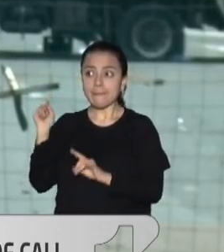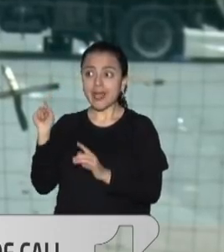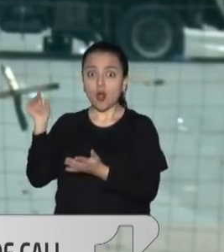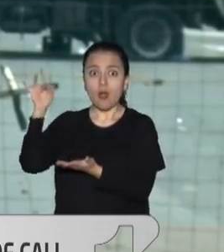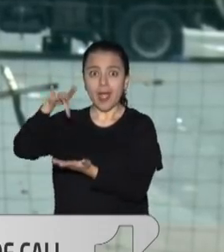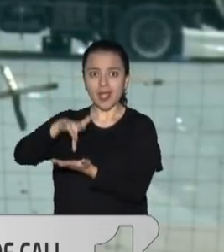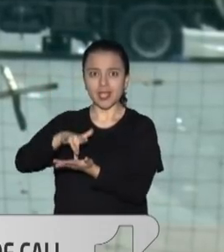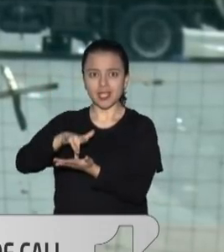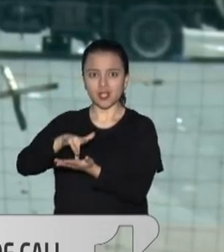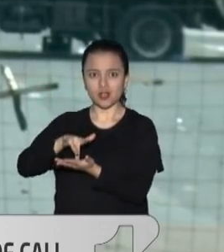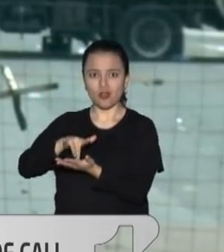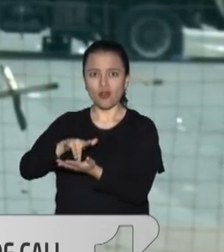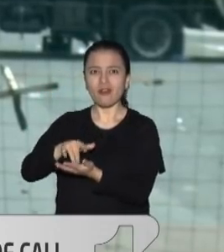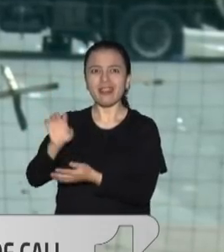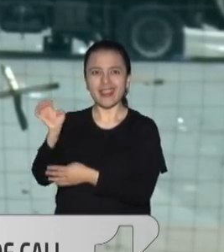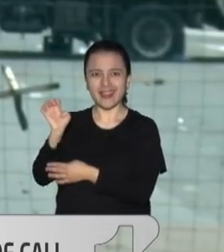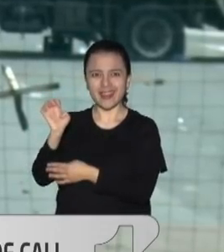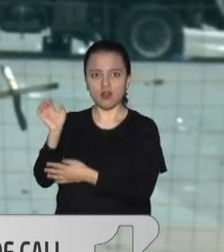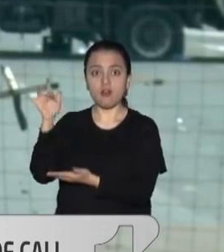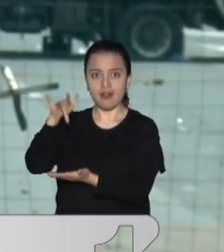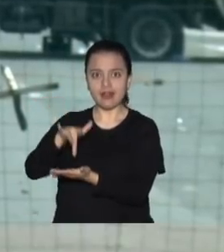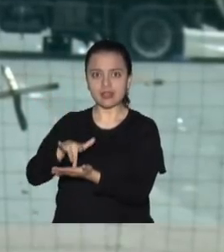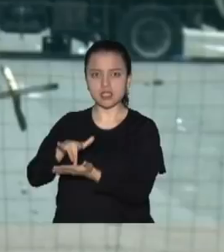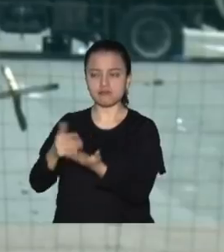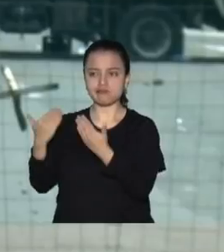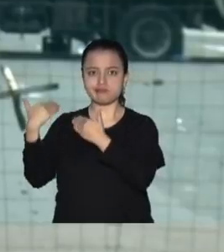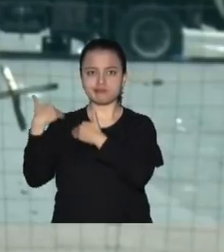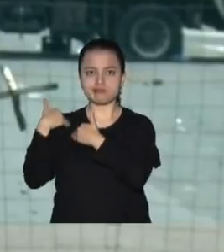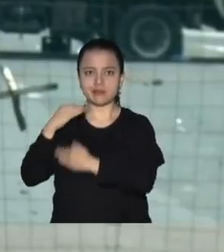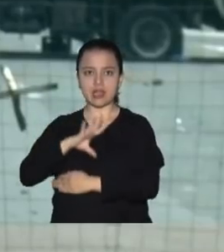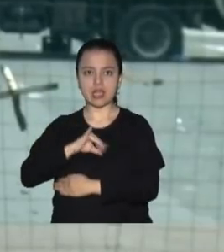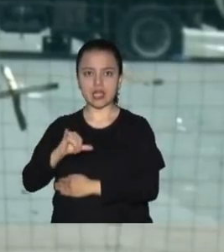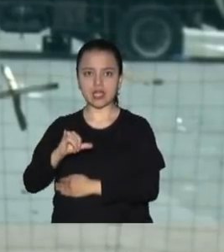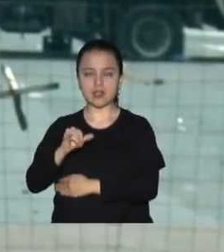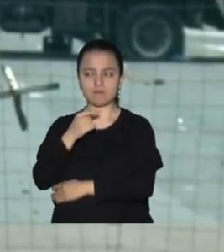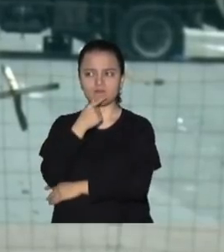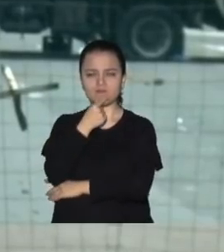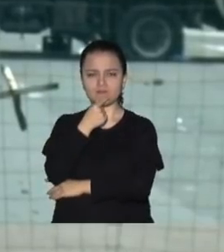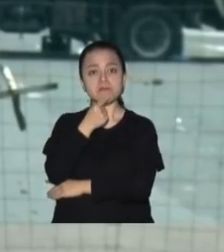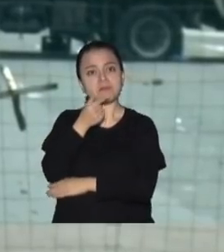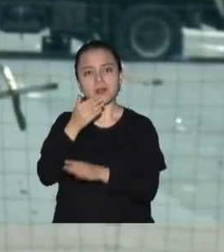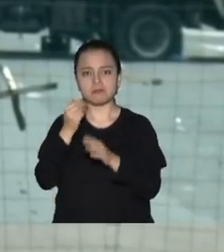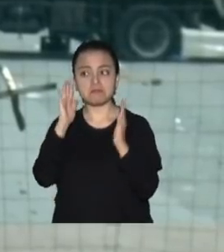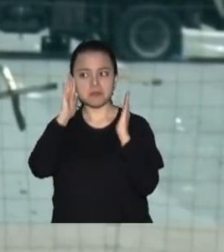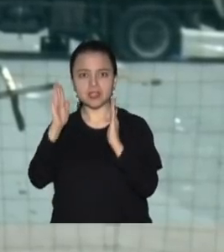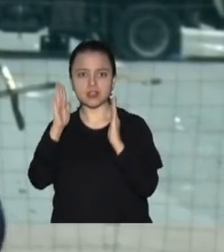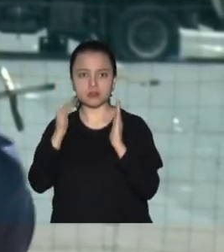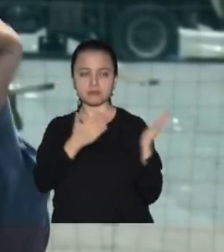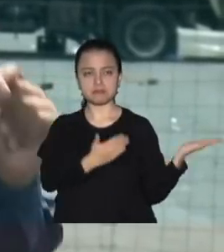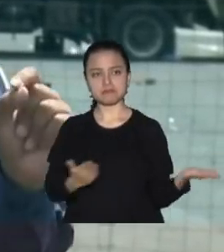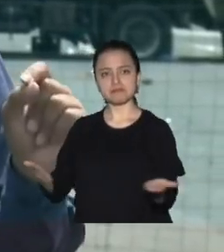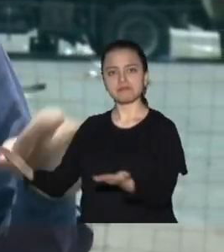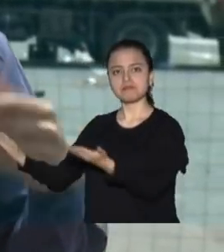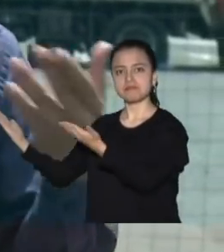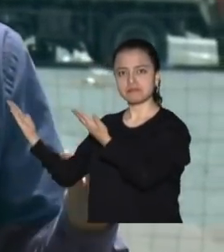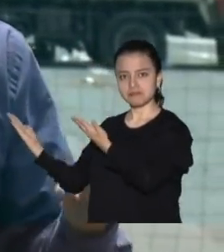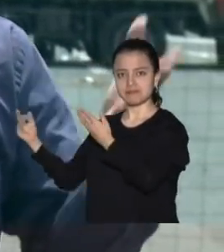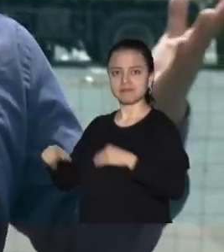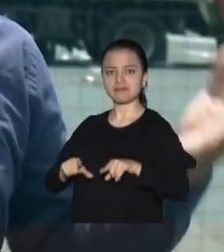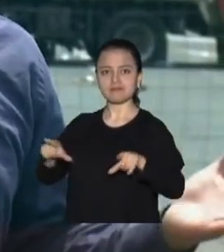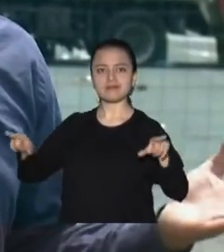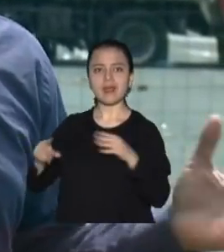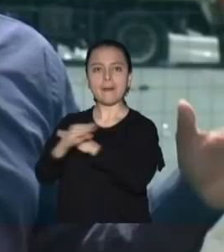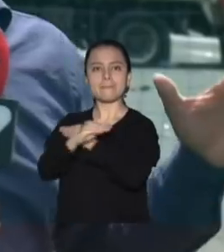comando de la Policía Metropolitana de Cali. Nosotros estaremos muy atentos a esta información. Me despido. mostrándoles a esta hora cómo se encuentra la